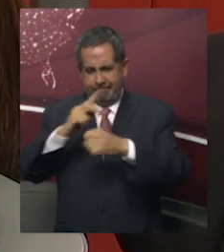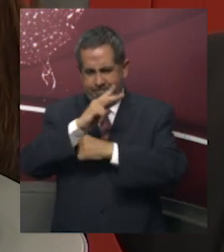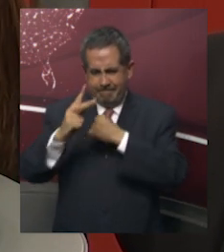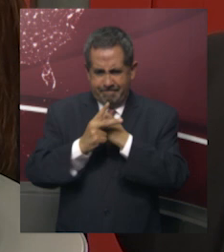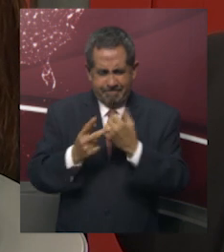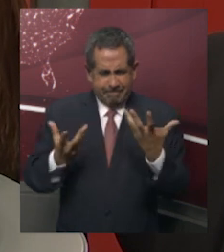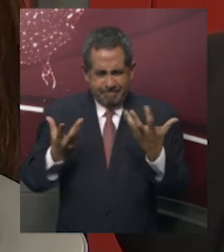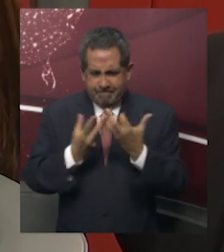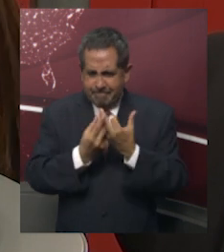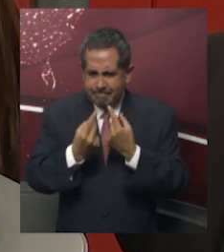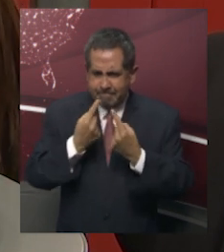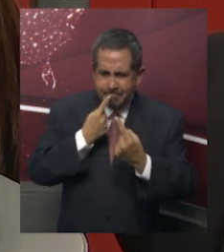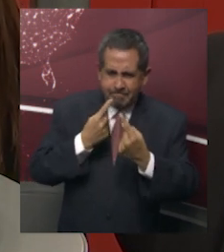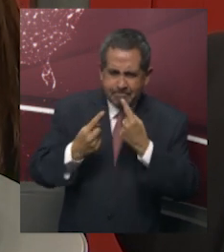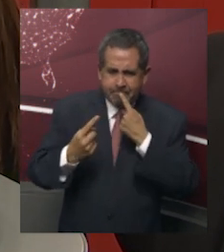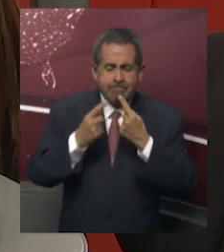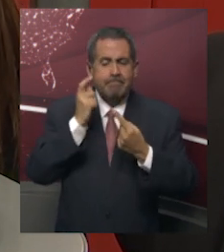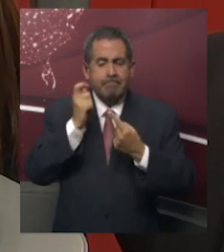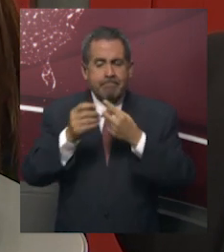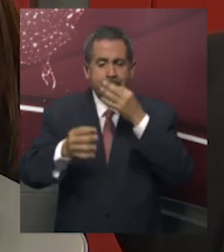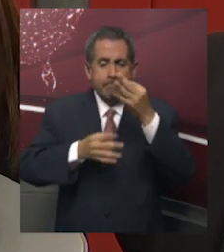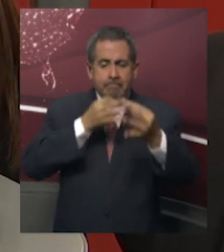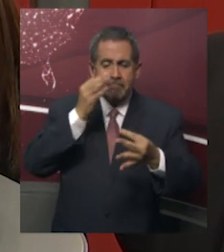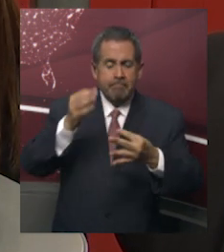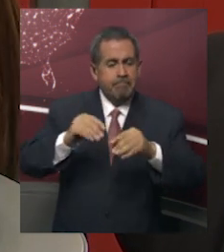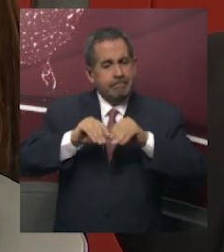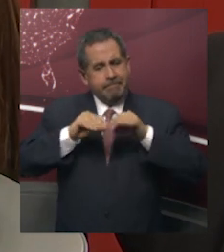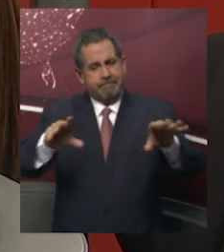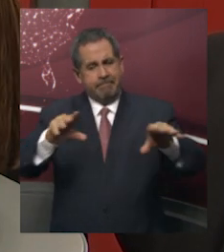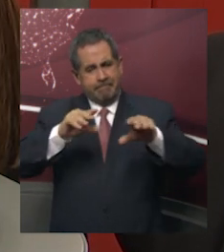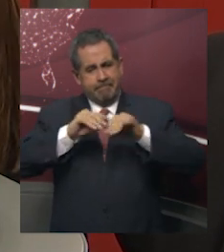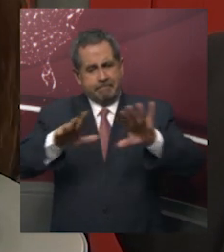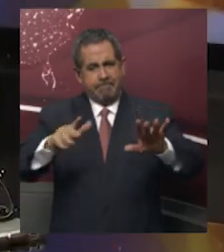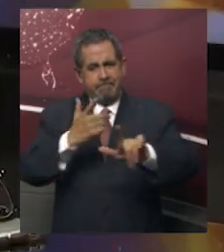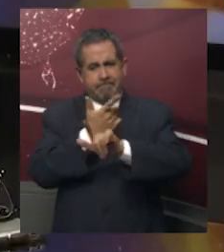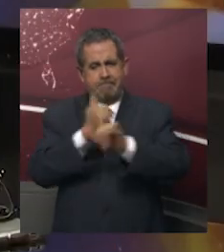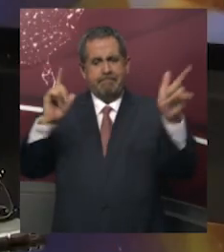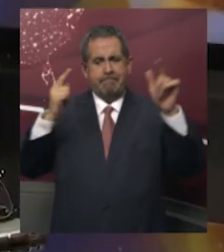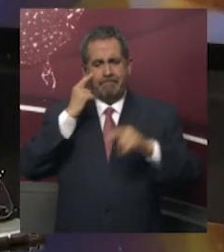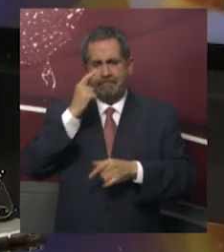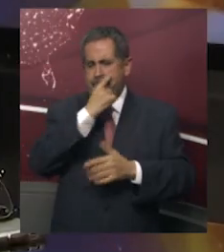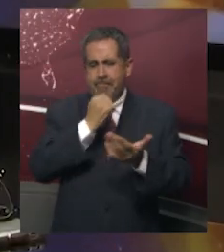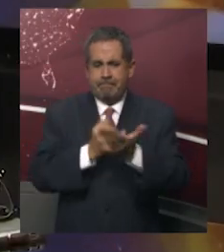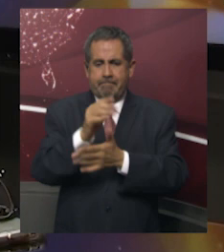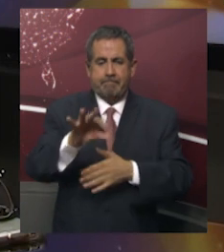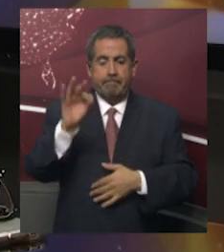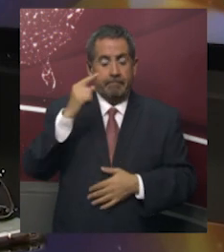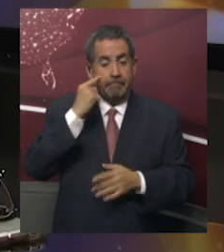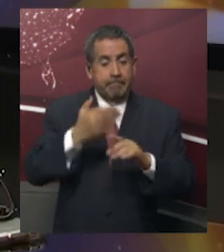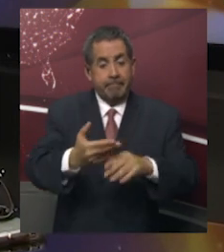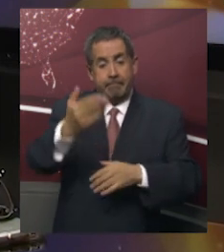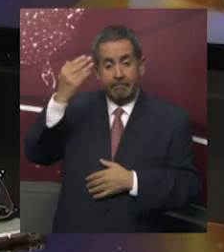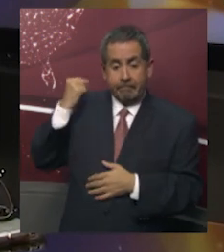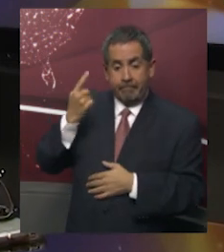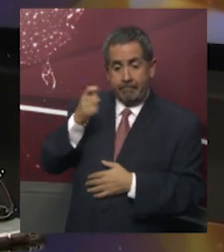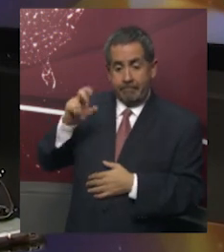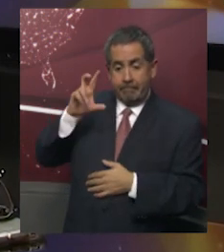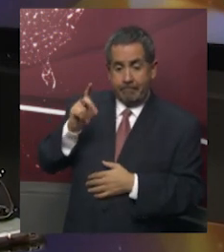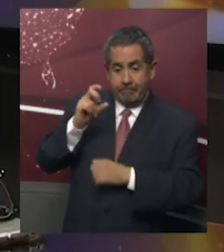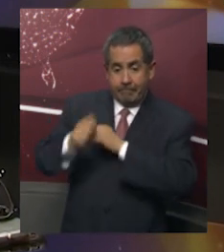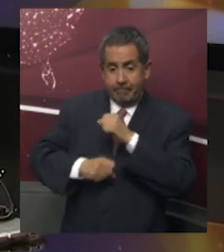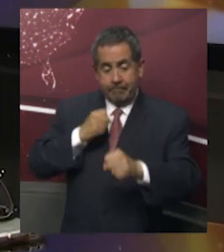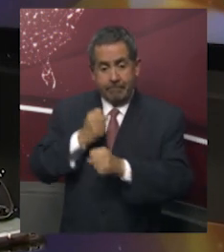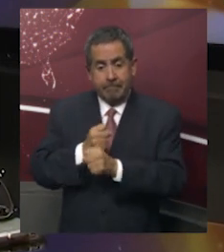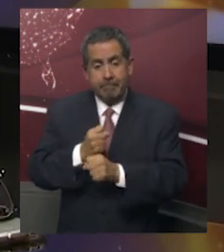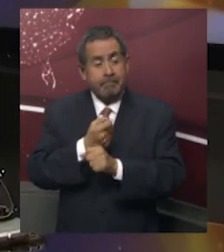una finalidad, que es la promoción de la democracia. De nuevo, 130 años para atrás, ¿dónde estaba la